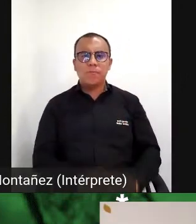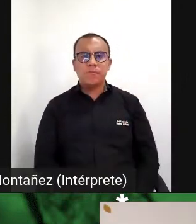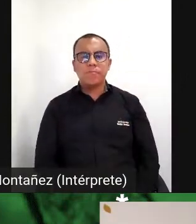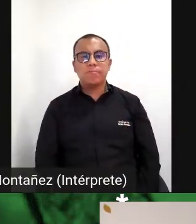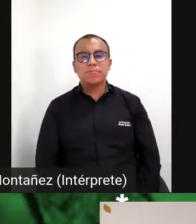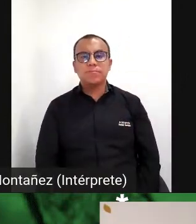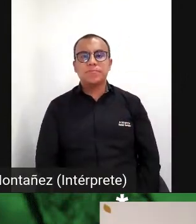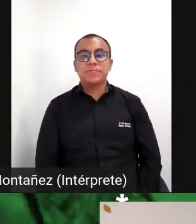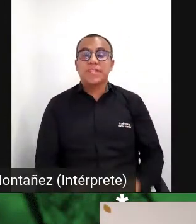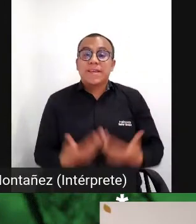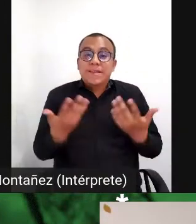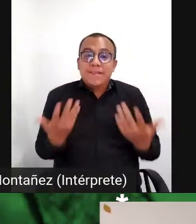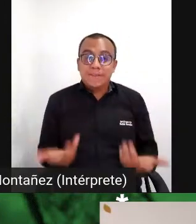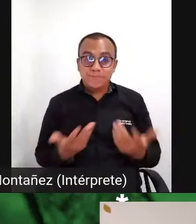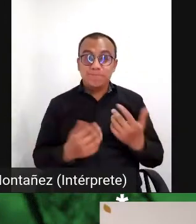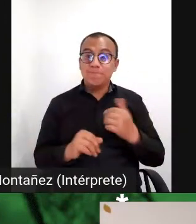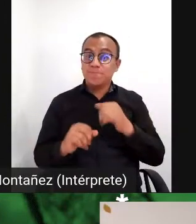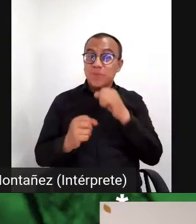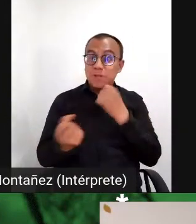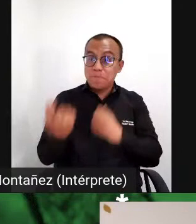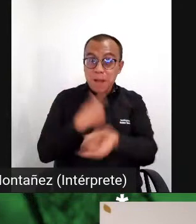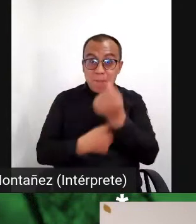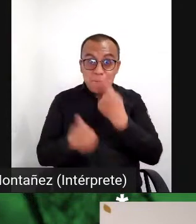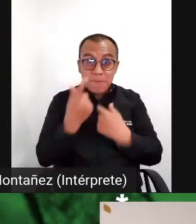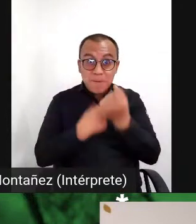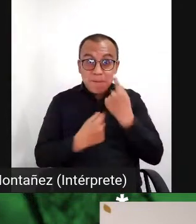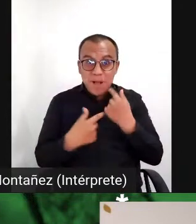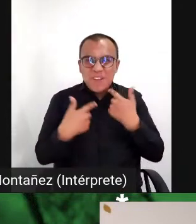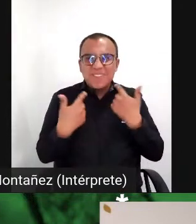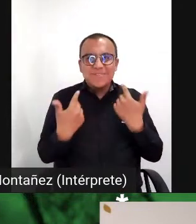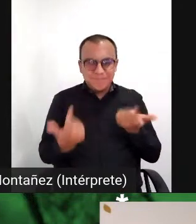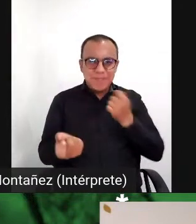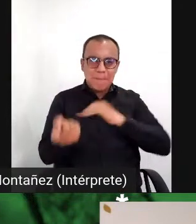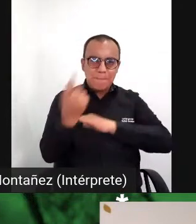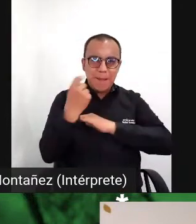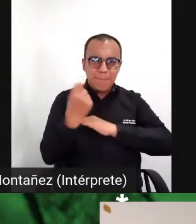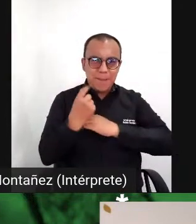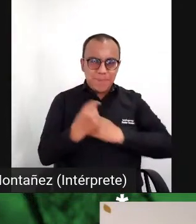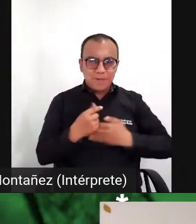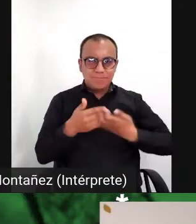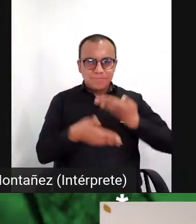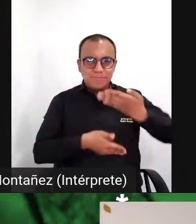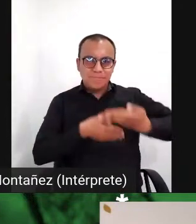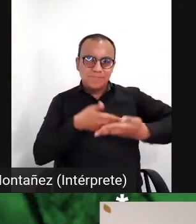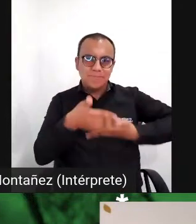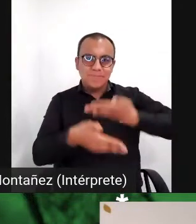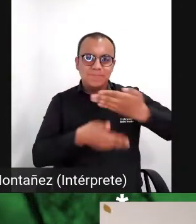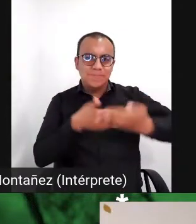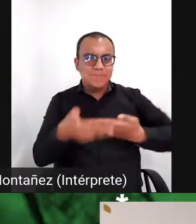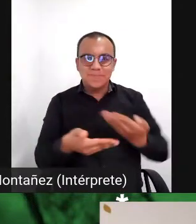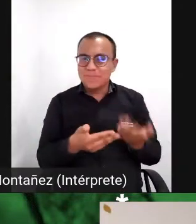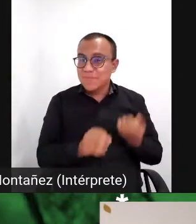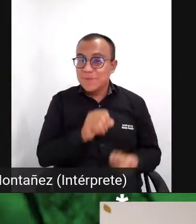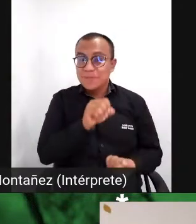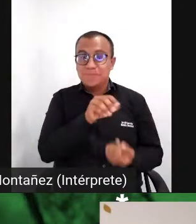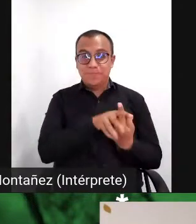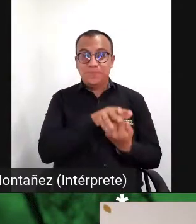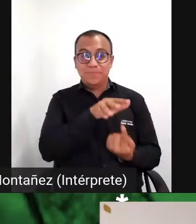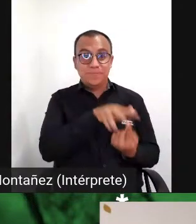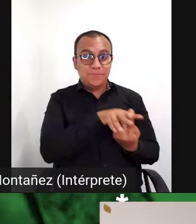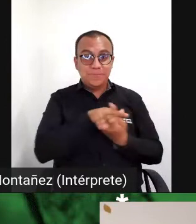Voy a tratar de responder las preguntas en el orden en que vaya como naciendo la cosa porque